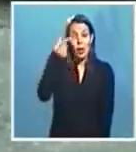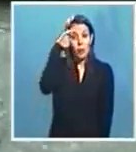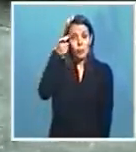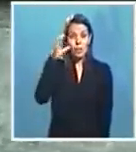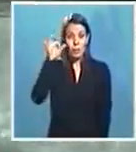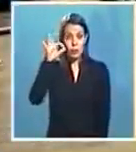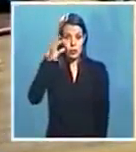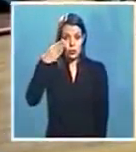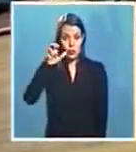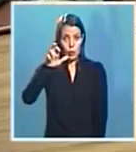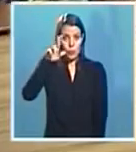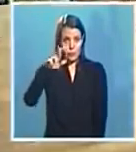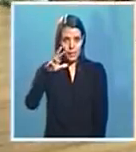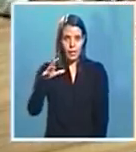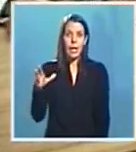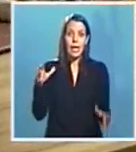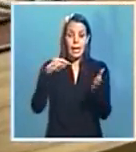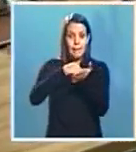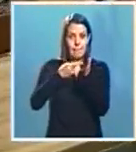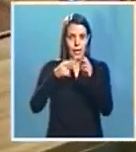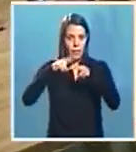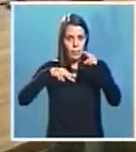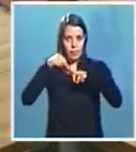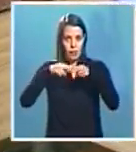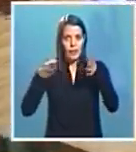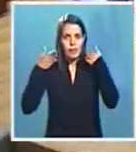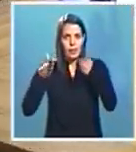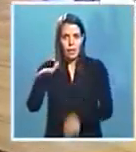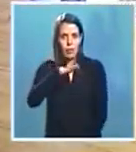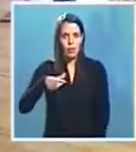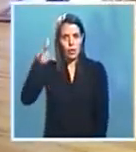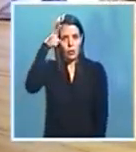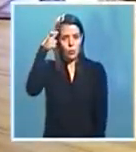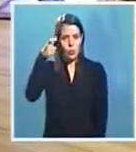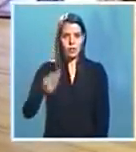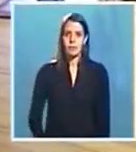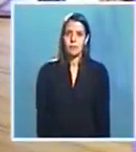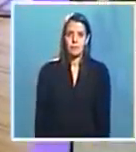de obras acordado entre Deputación e Concello centrarase na zona rural.